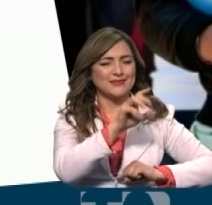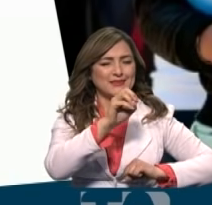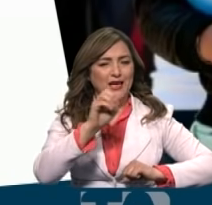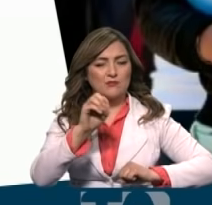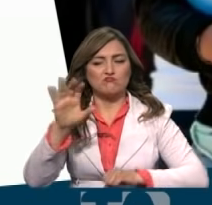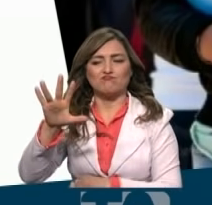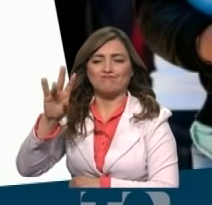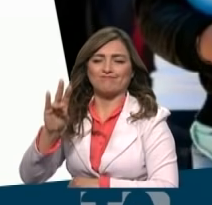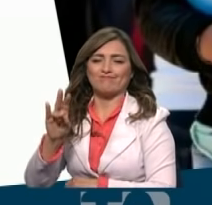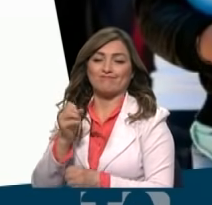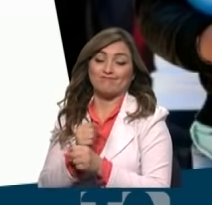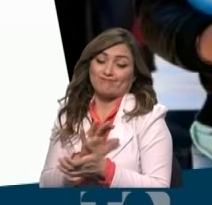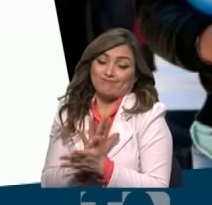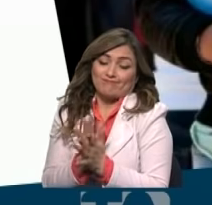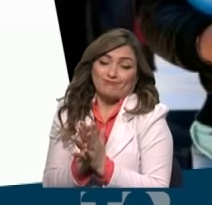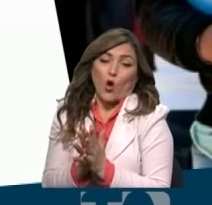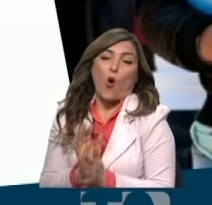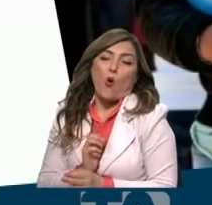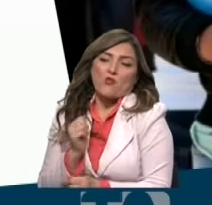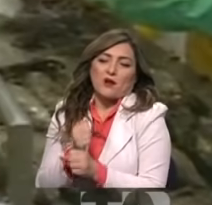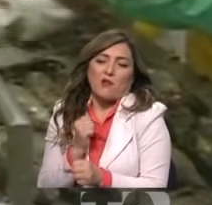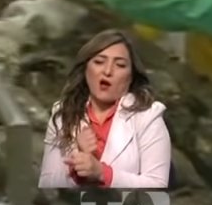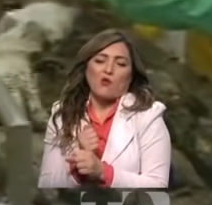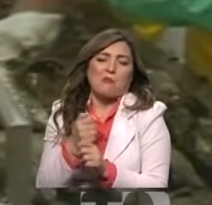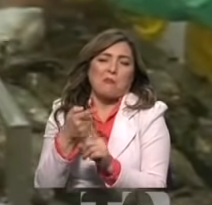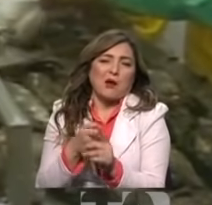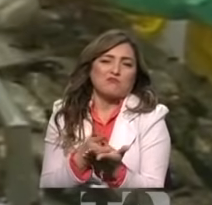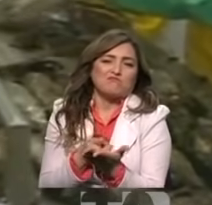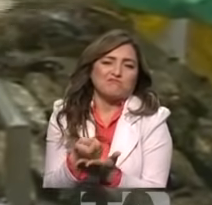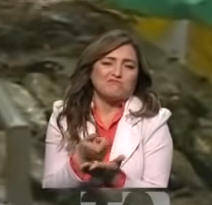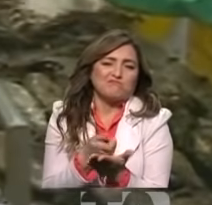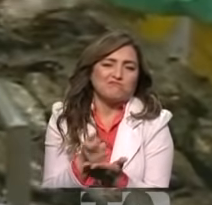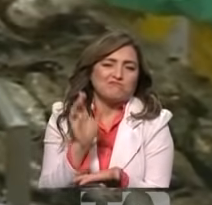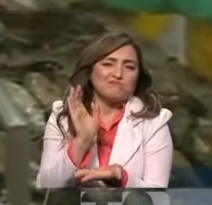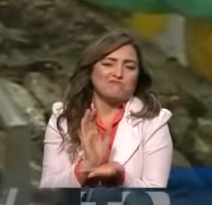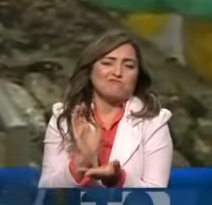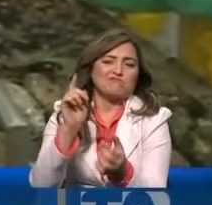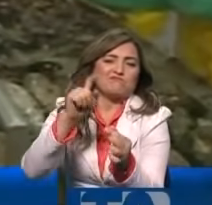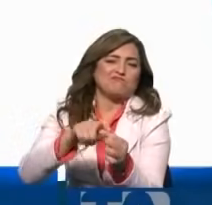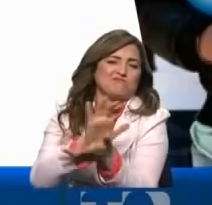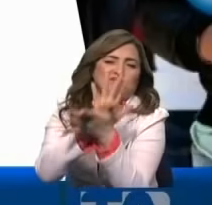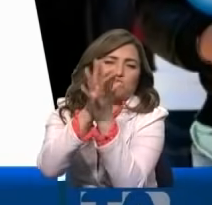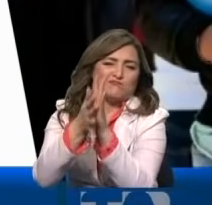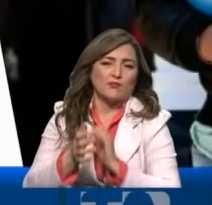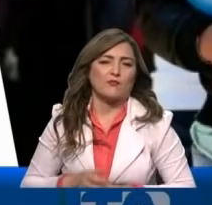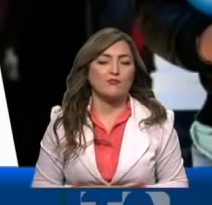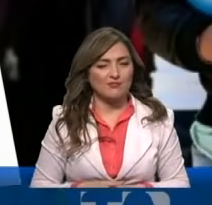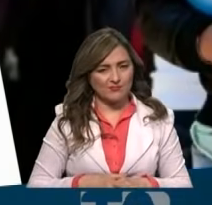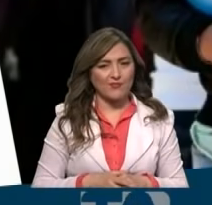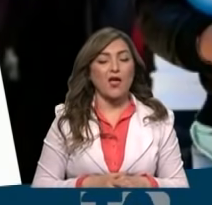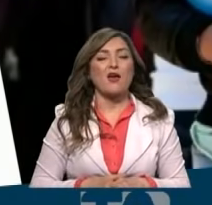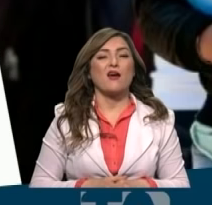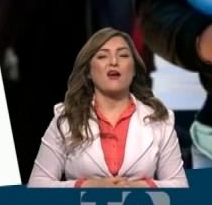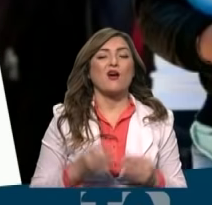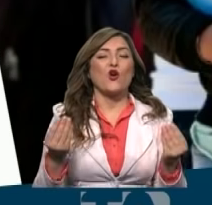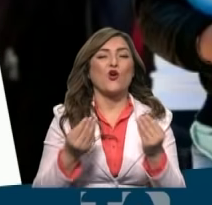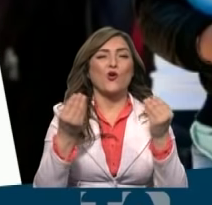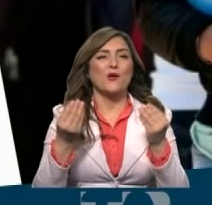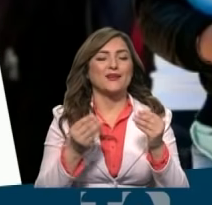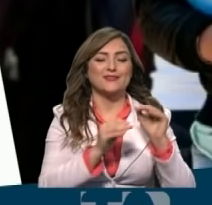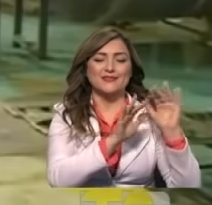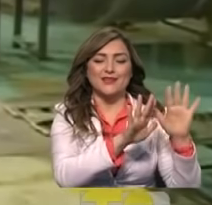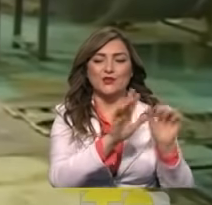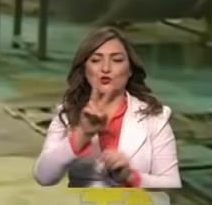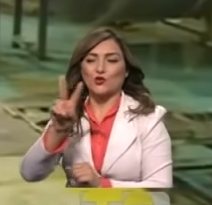están desempleadas o tienen un empleo no adecuado. Y hay más datos que no son alentadores. 2 de cada 10 jóvenes tienen